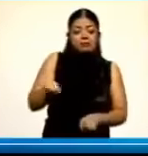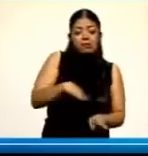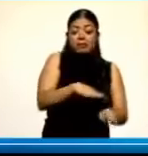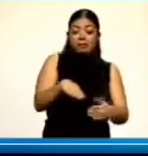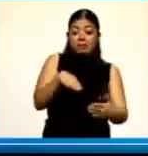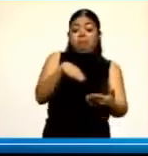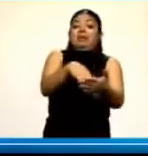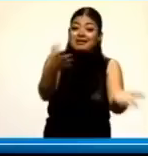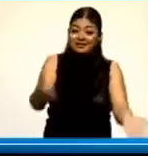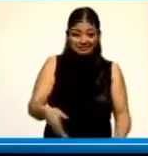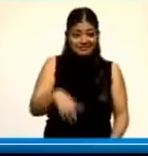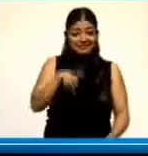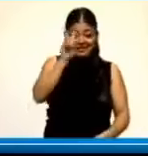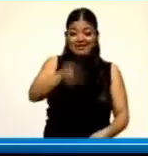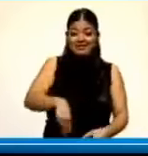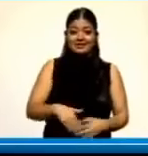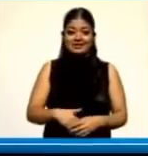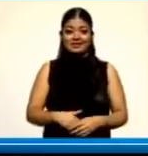porque ahí se va.